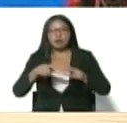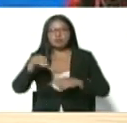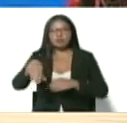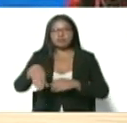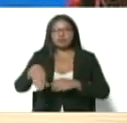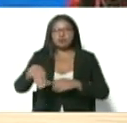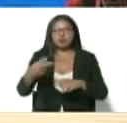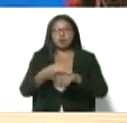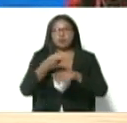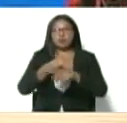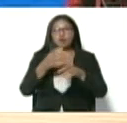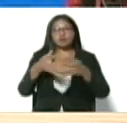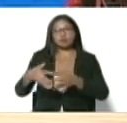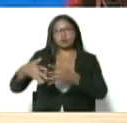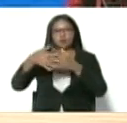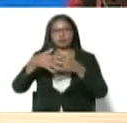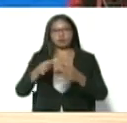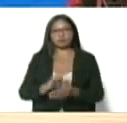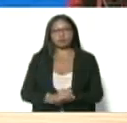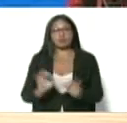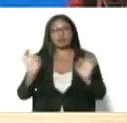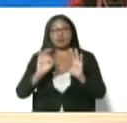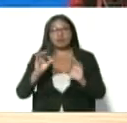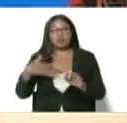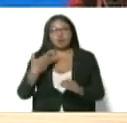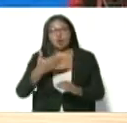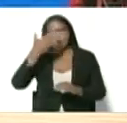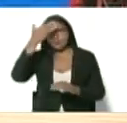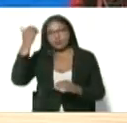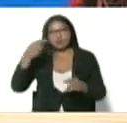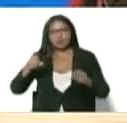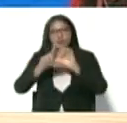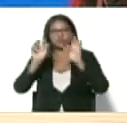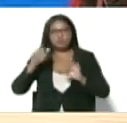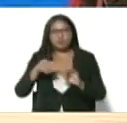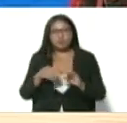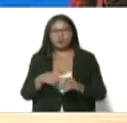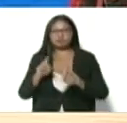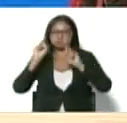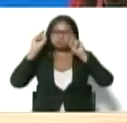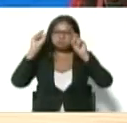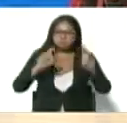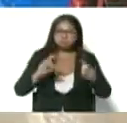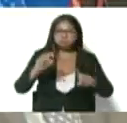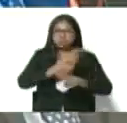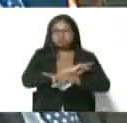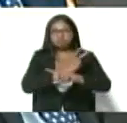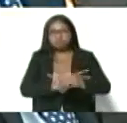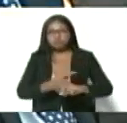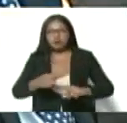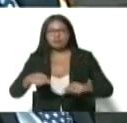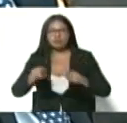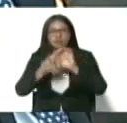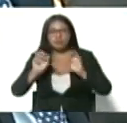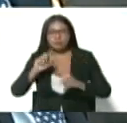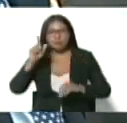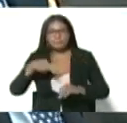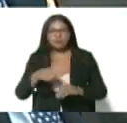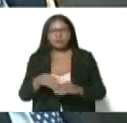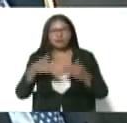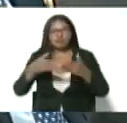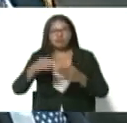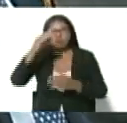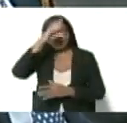del gobierno de eeuu nadie puede olvidar el año pasado los regaños los coscorrones que le metió donald trump